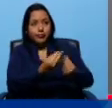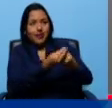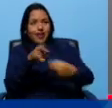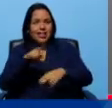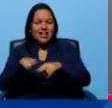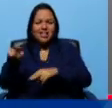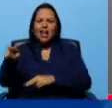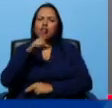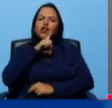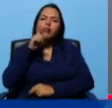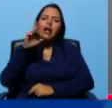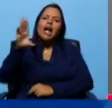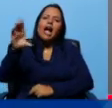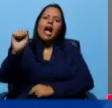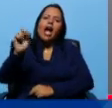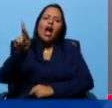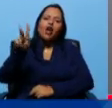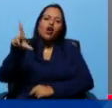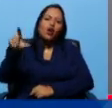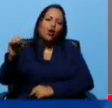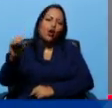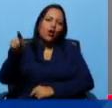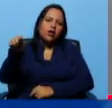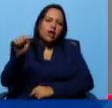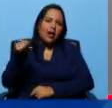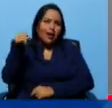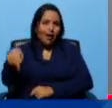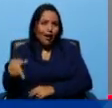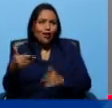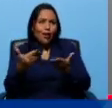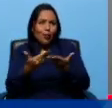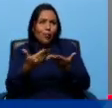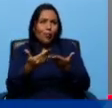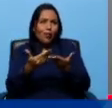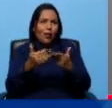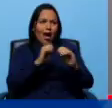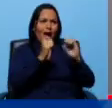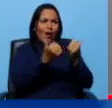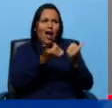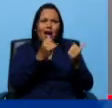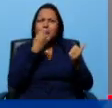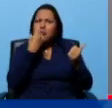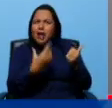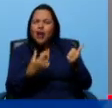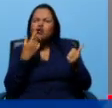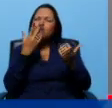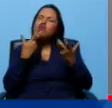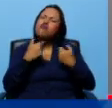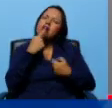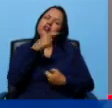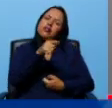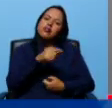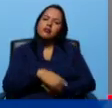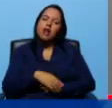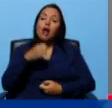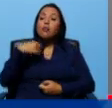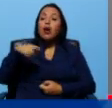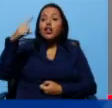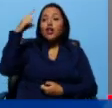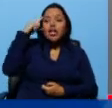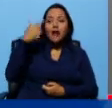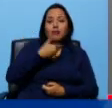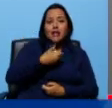Carlota. Carlota también, esta es una de las aulas que ha quedado hermosa. Carlota, ¿qué nos dices tú? Muy buenos